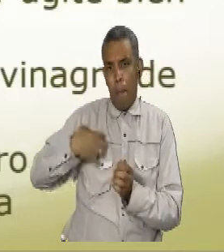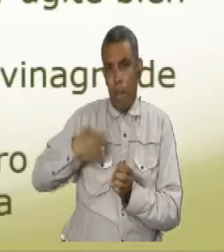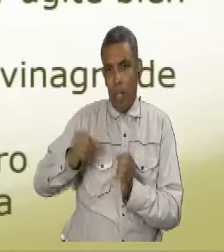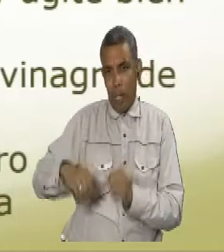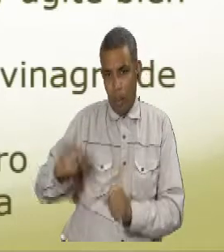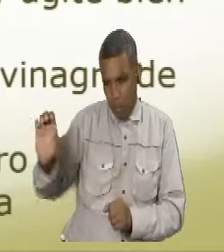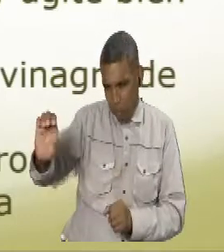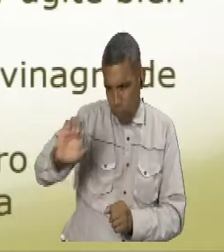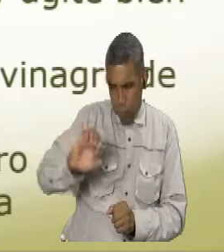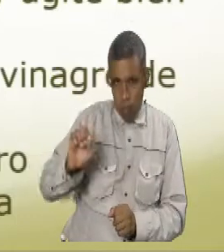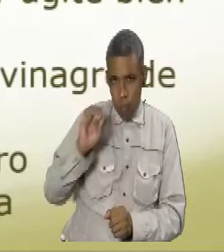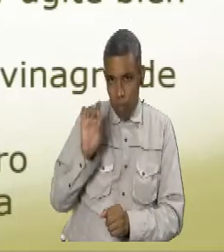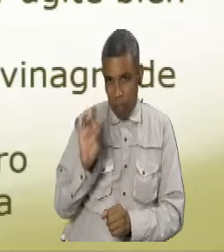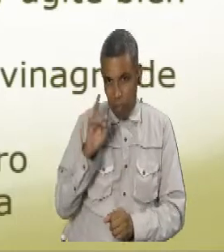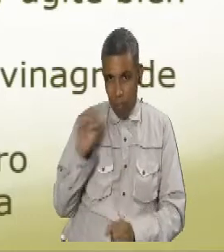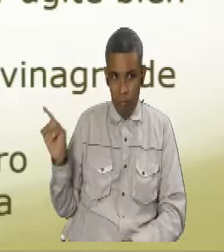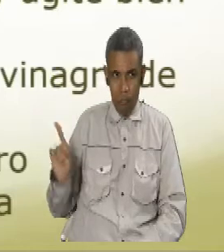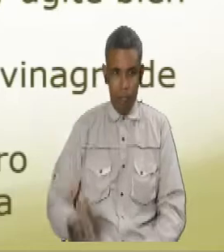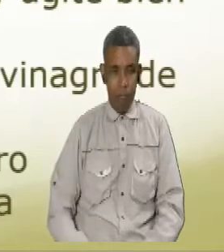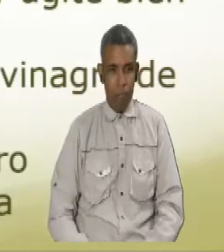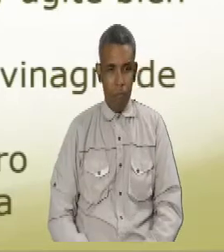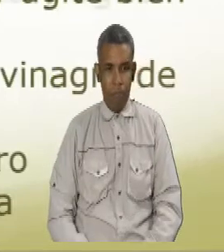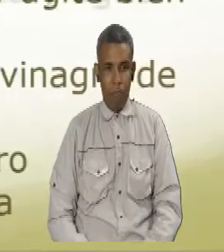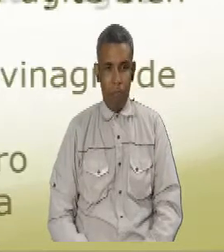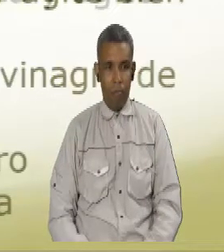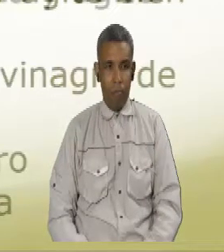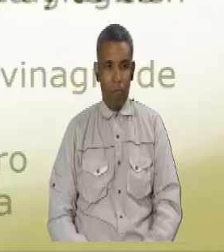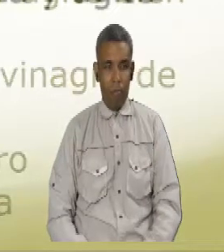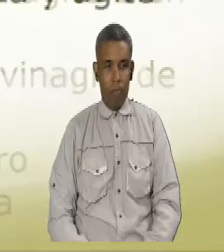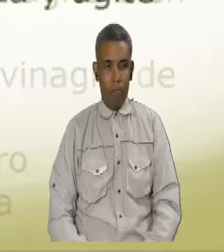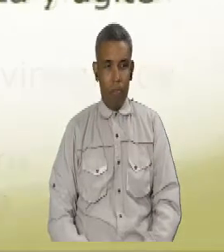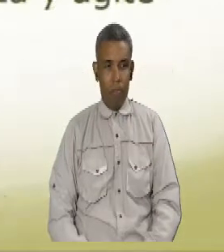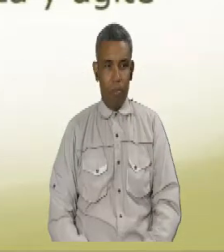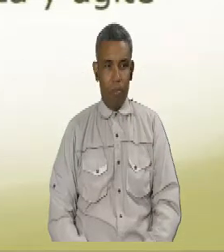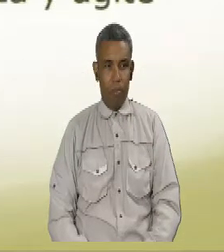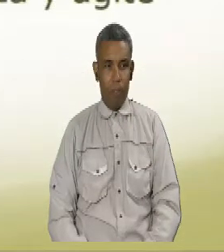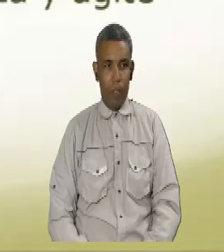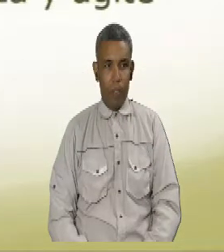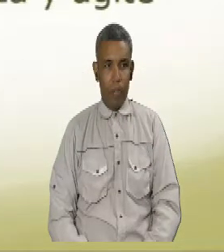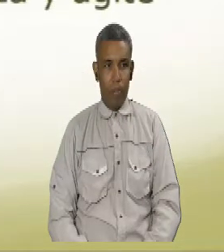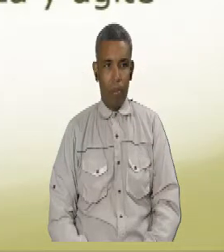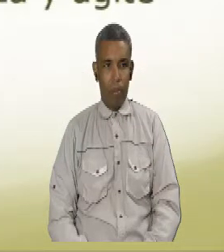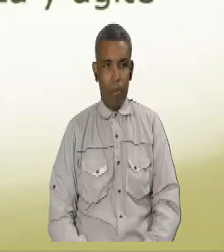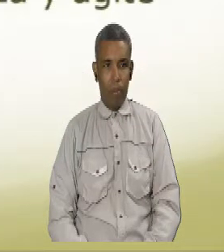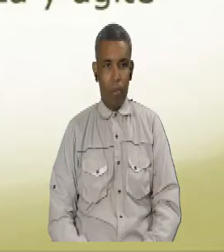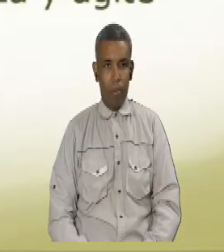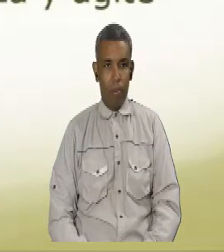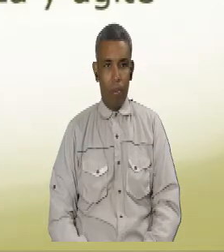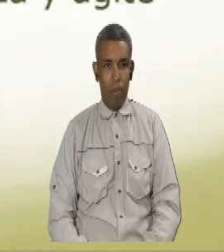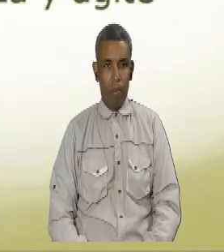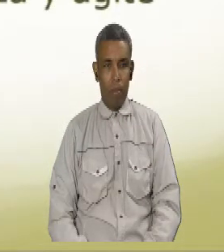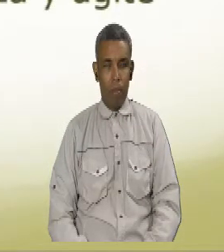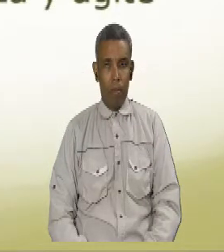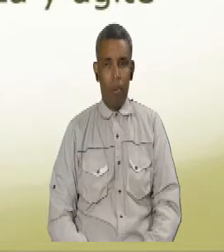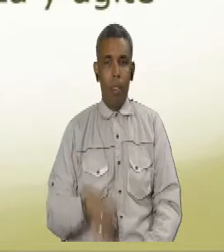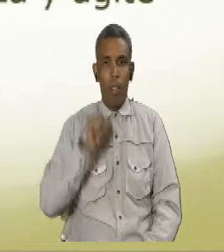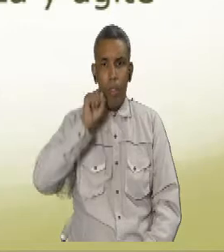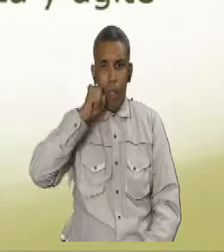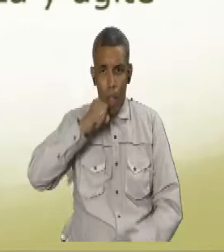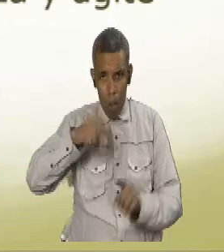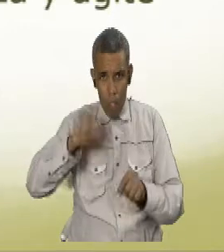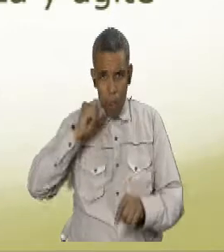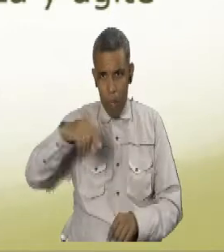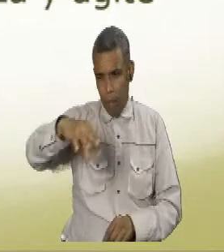romero. Añada también 6 gotas de aceite de jojoba, así como 3 gotas de aceite esencial de zanahoria. Y